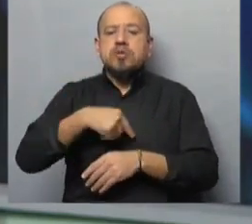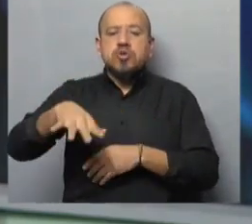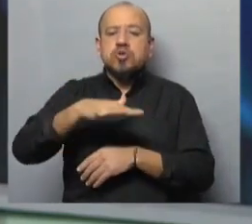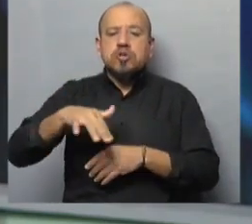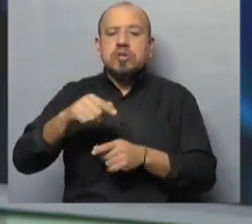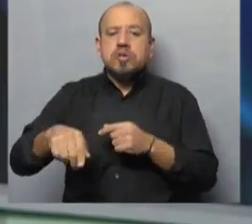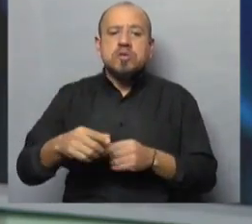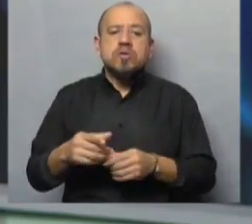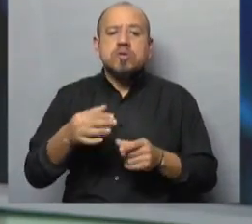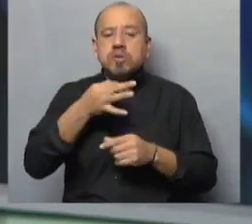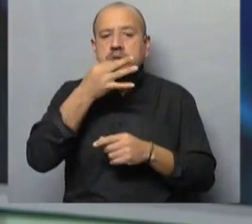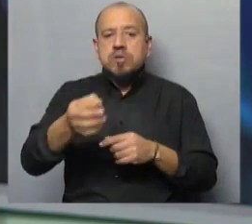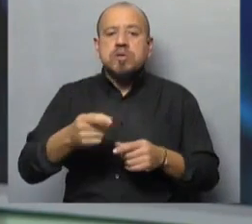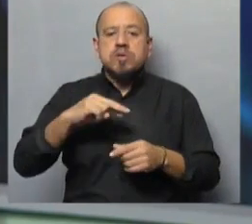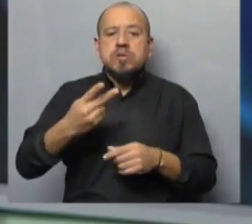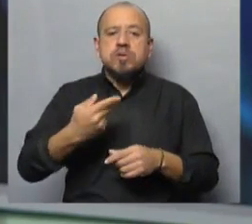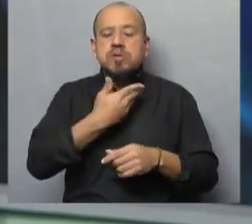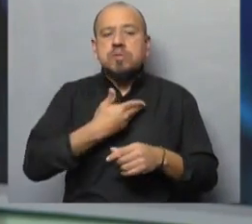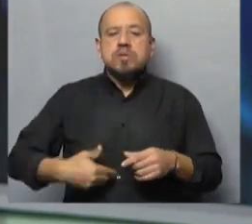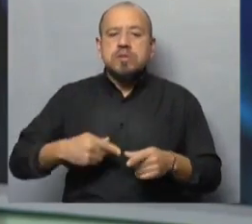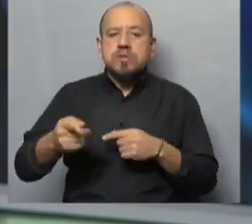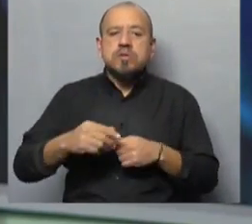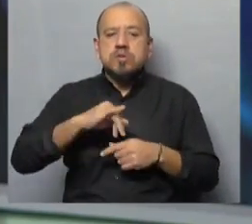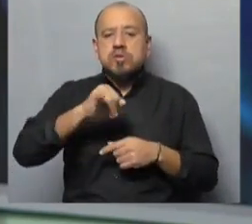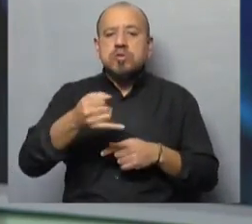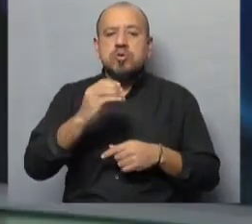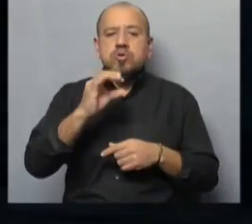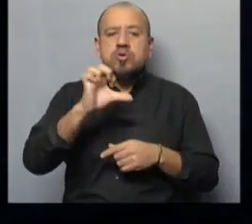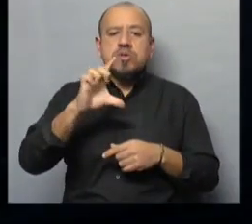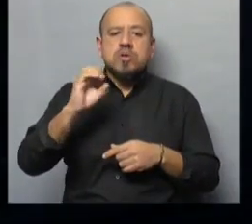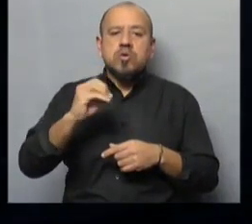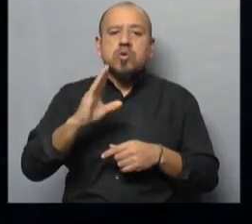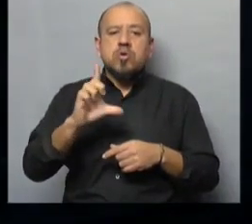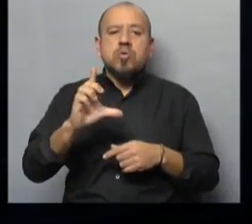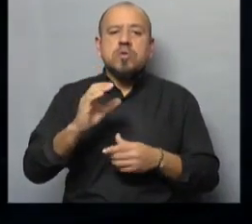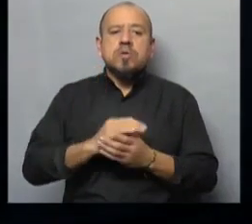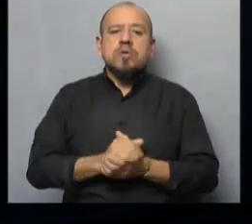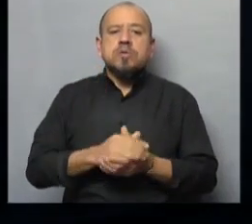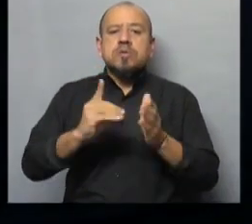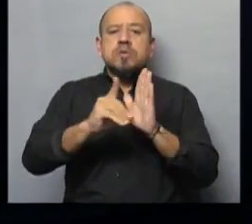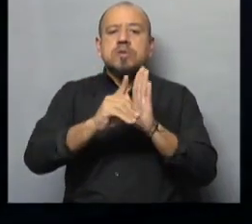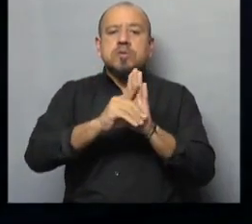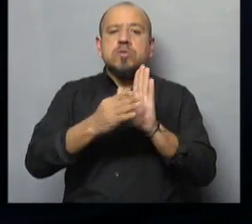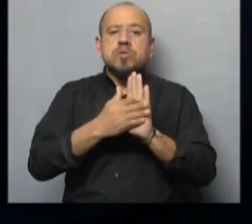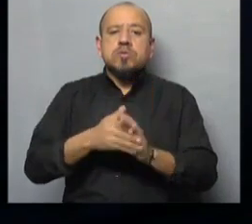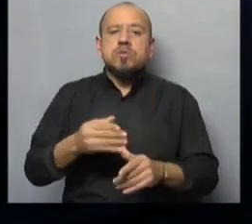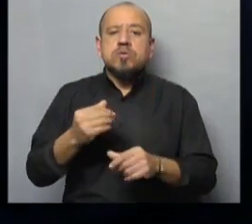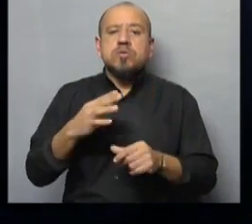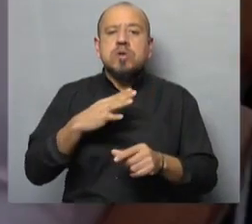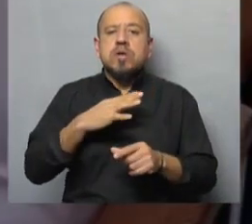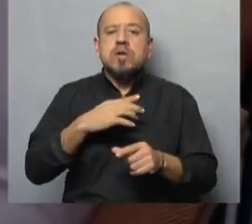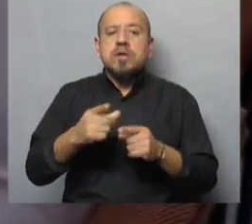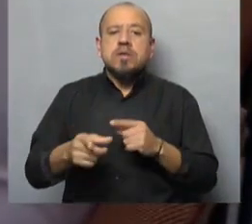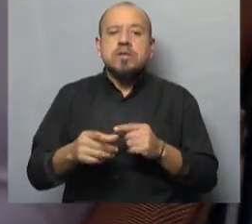según informó el vicepresidente del pit-cnt hablamos de joselo lópez el documento aprobar contendrá líneas